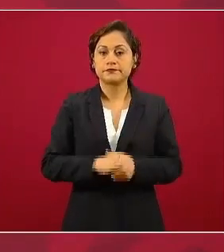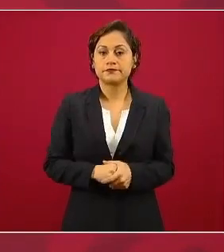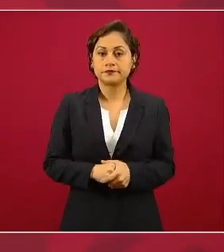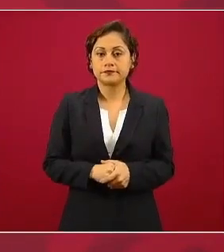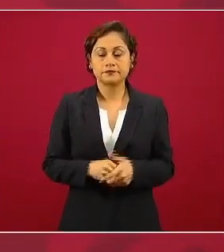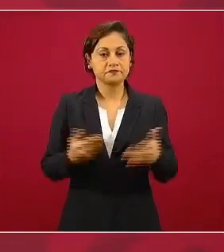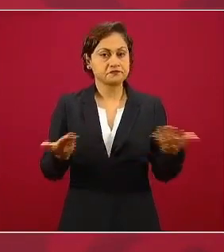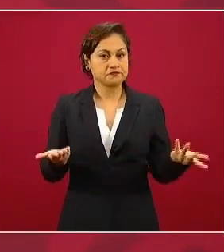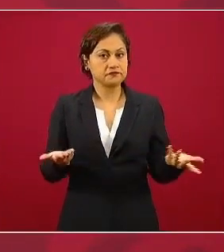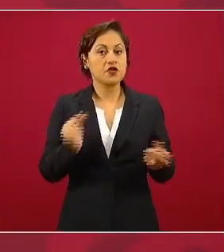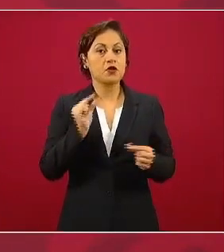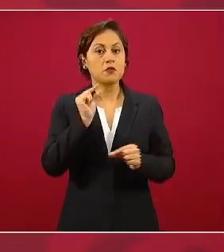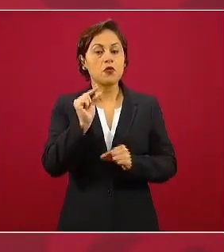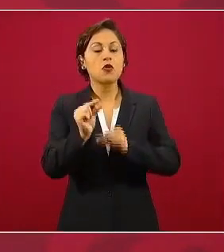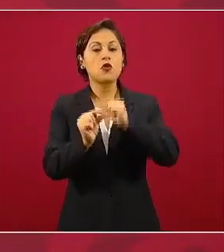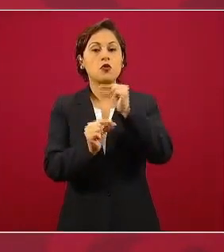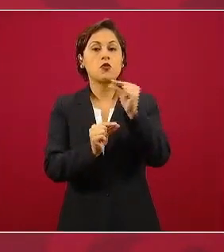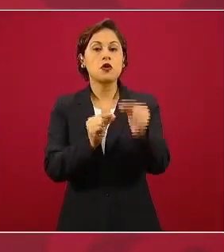También no podemos